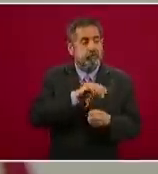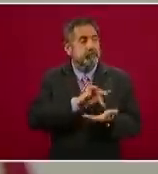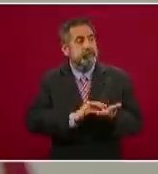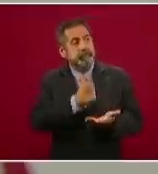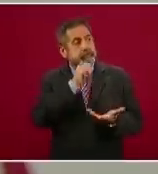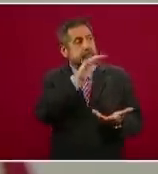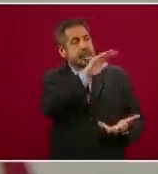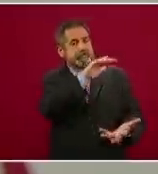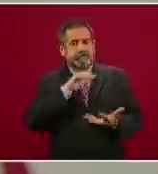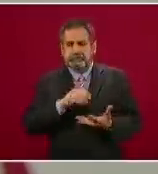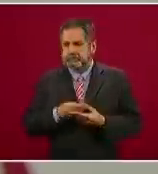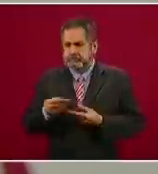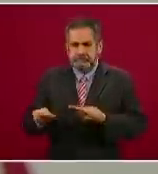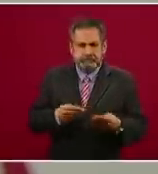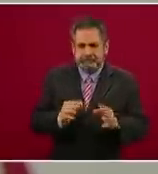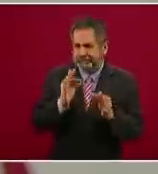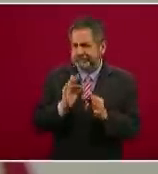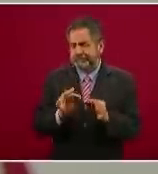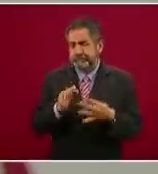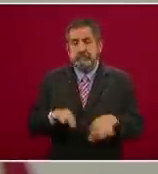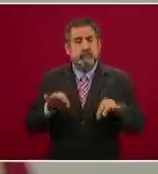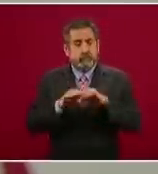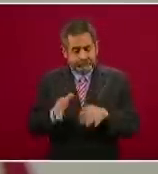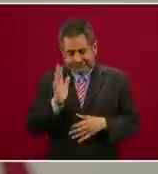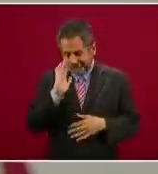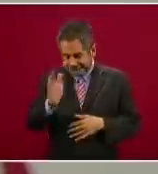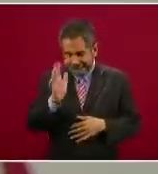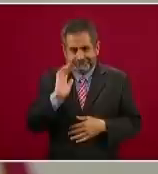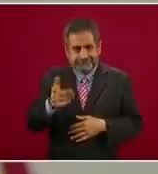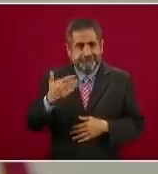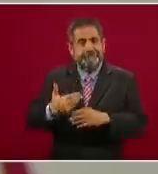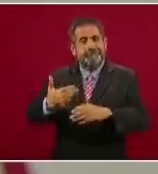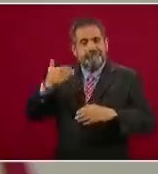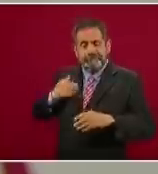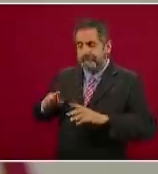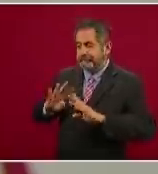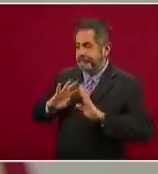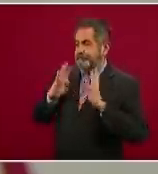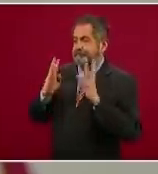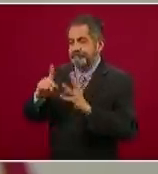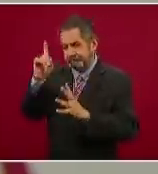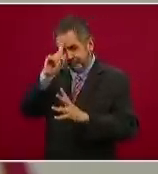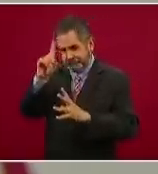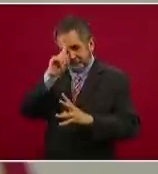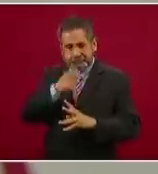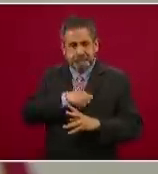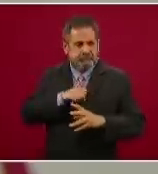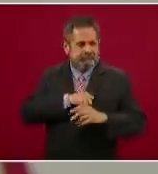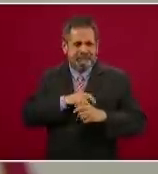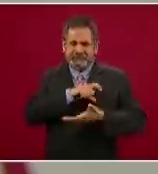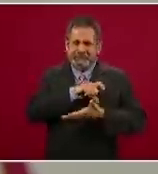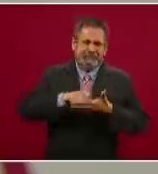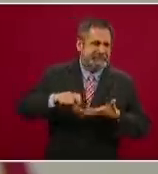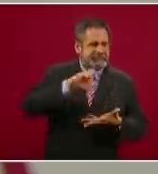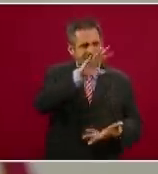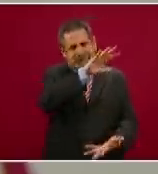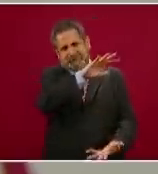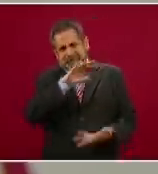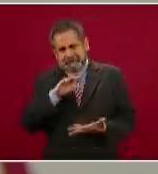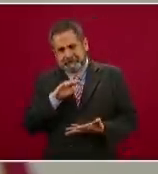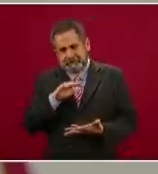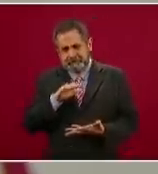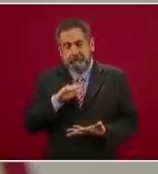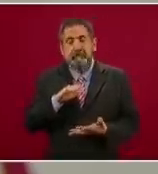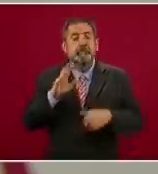es importantísima, también fue acordada en el Consejo Nacional de Salud tener una compra consolidada. ¿Por qué razón? Porque